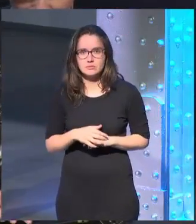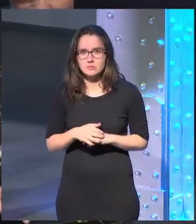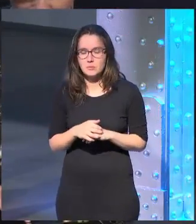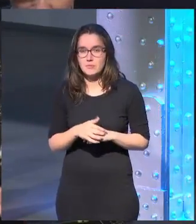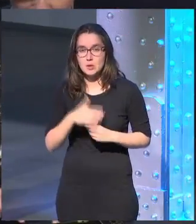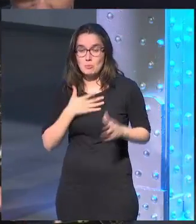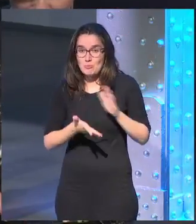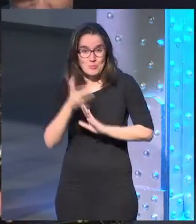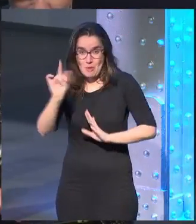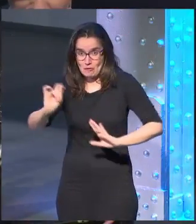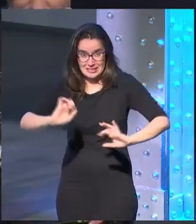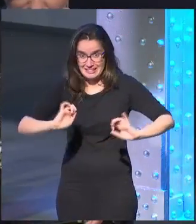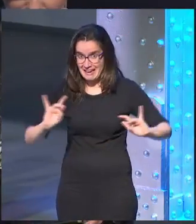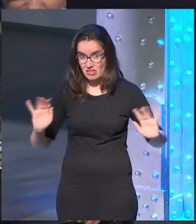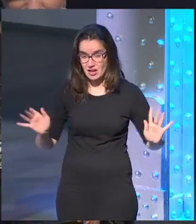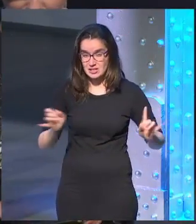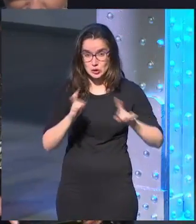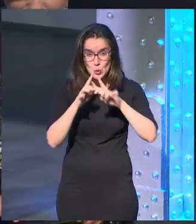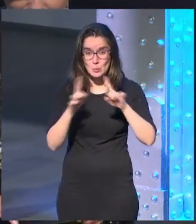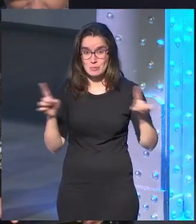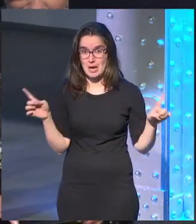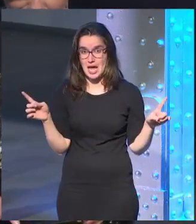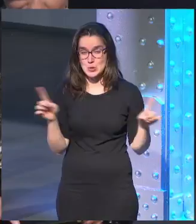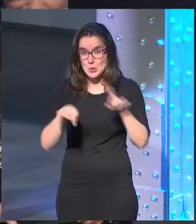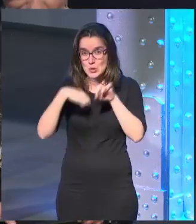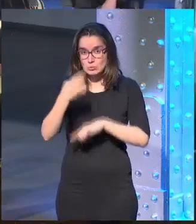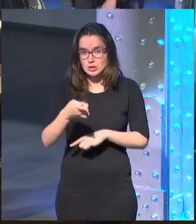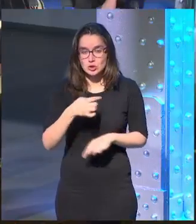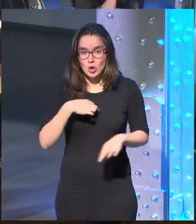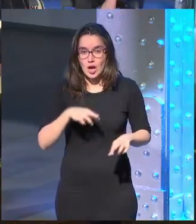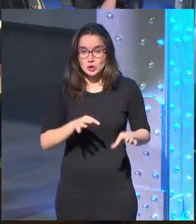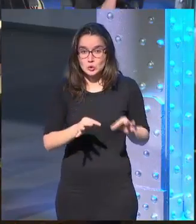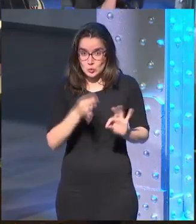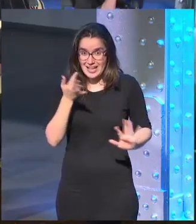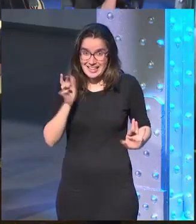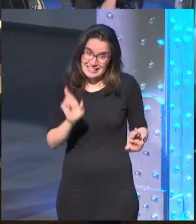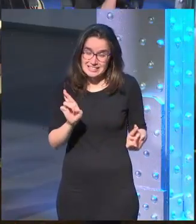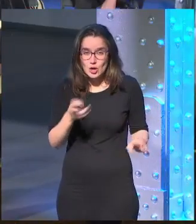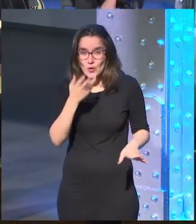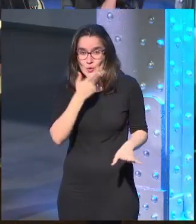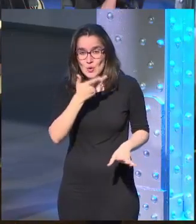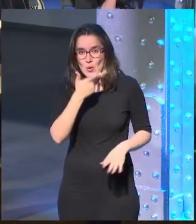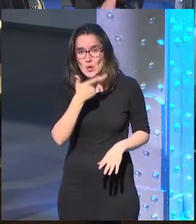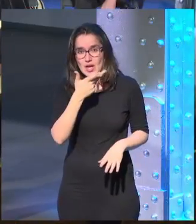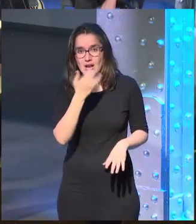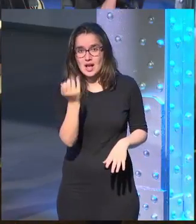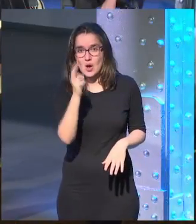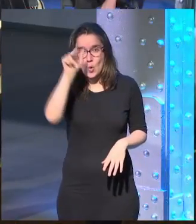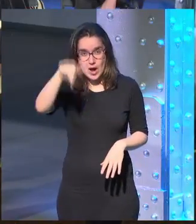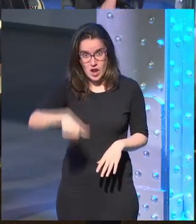Y me fui sin nada. De hecho, el primer año, pues tuve la suerte de conocer a